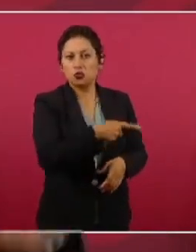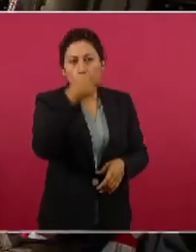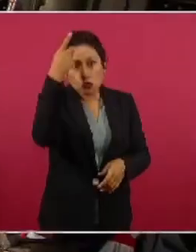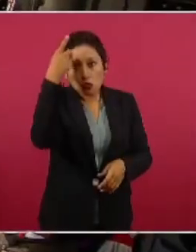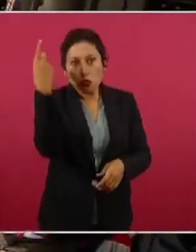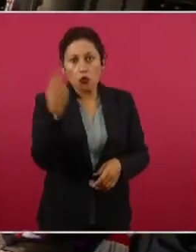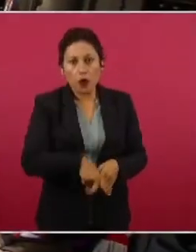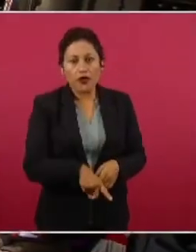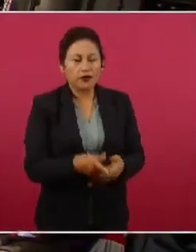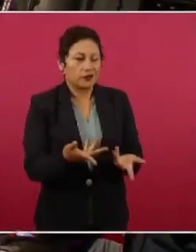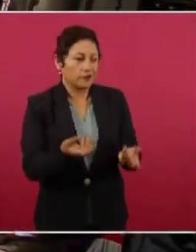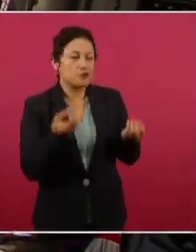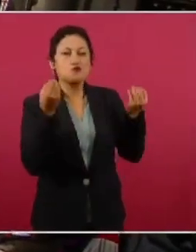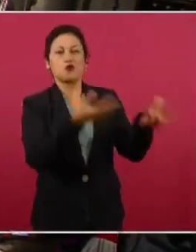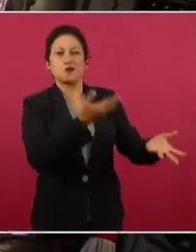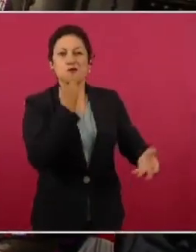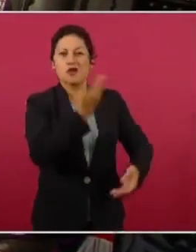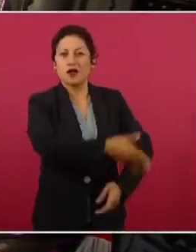como recompensa.